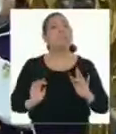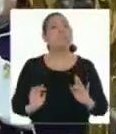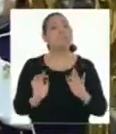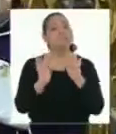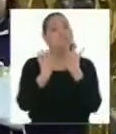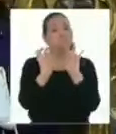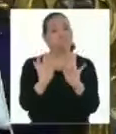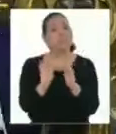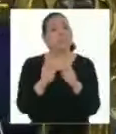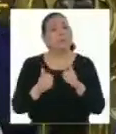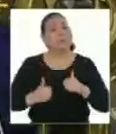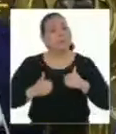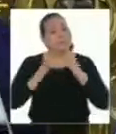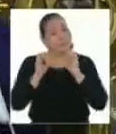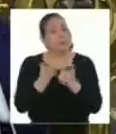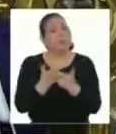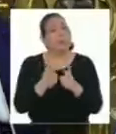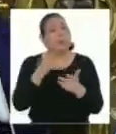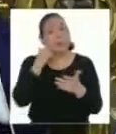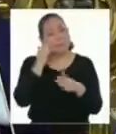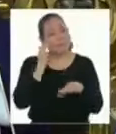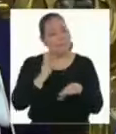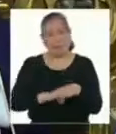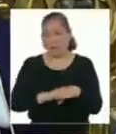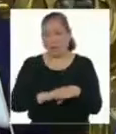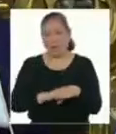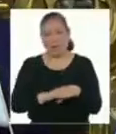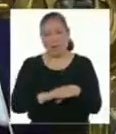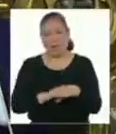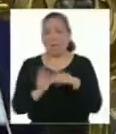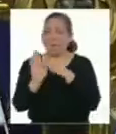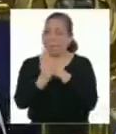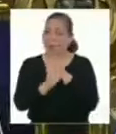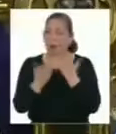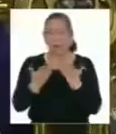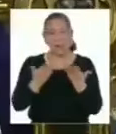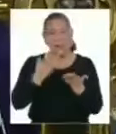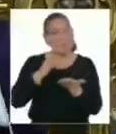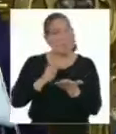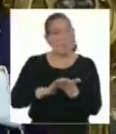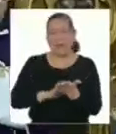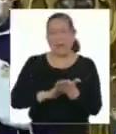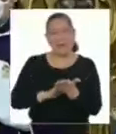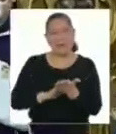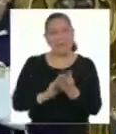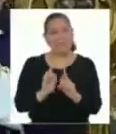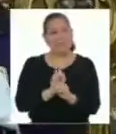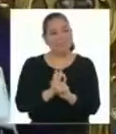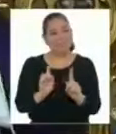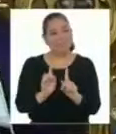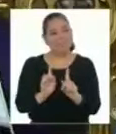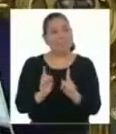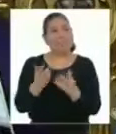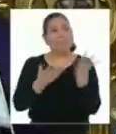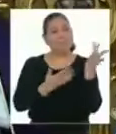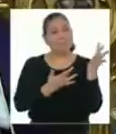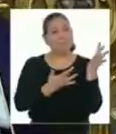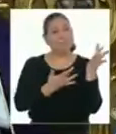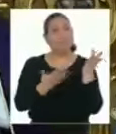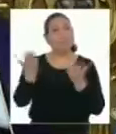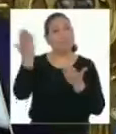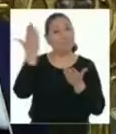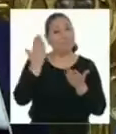misericordia, vivamos siempre libres de pecado y protegidos de toda perturbación, mientras esperamos